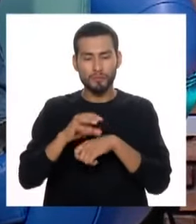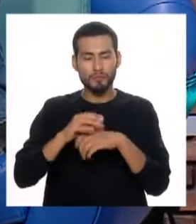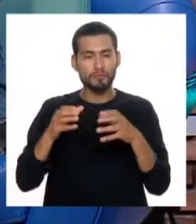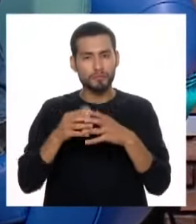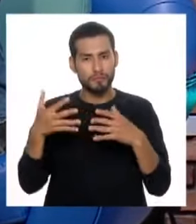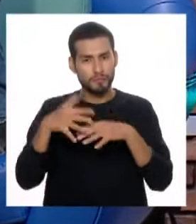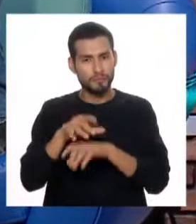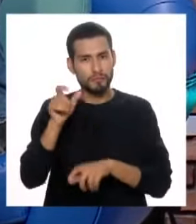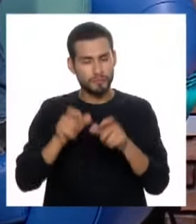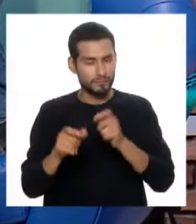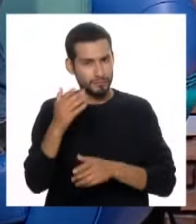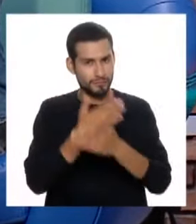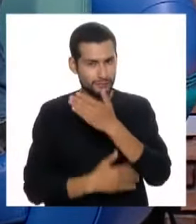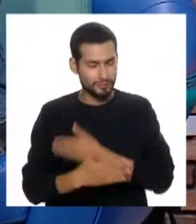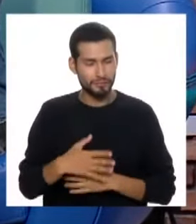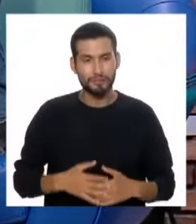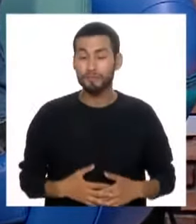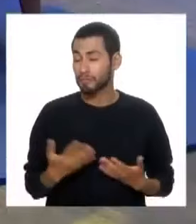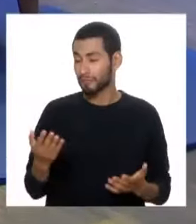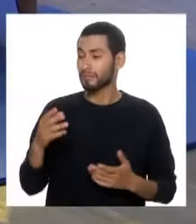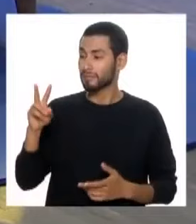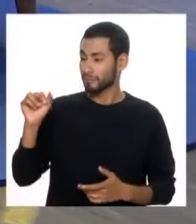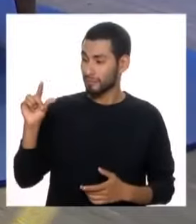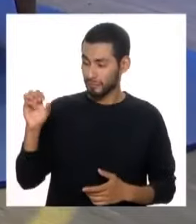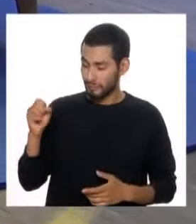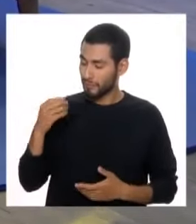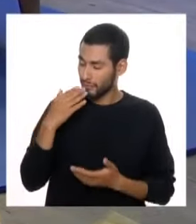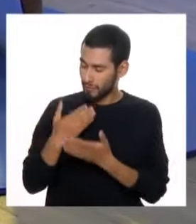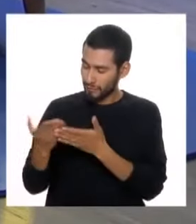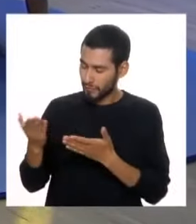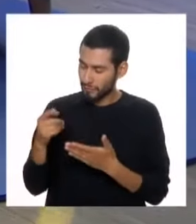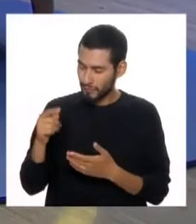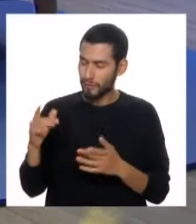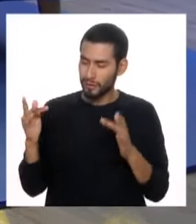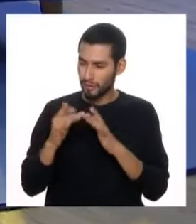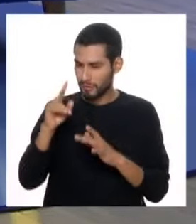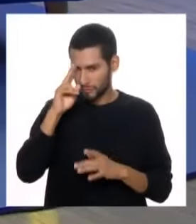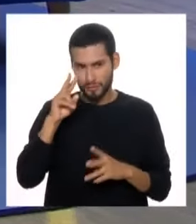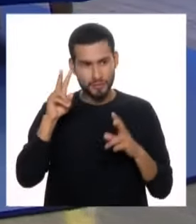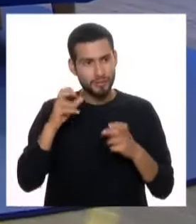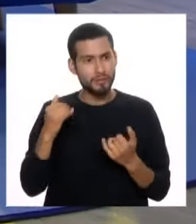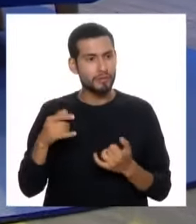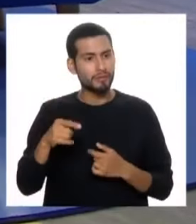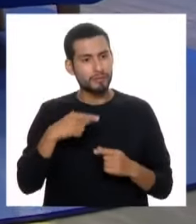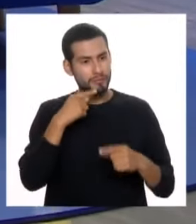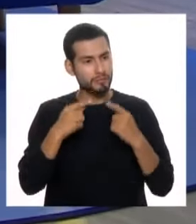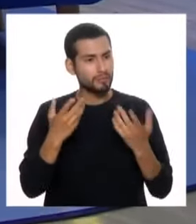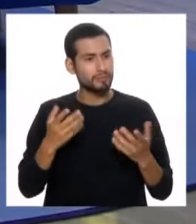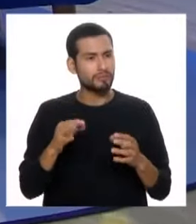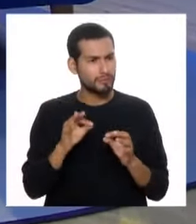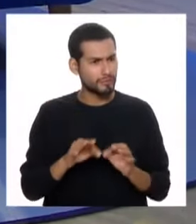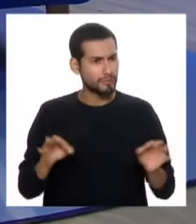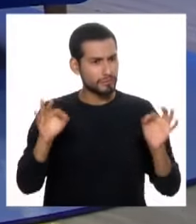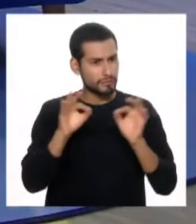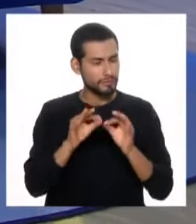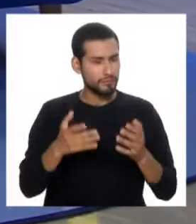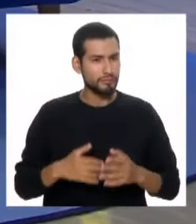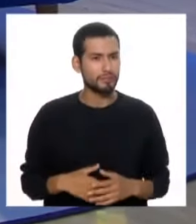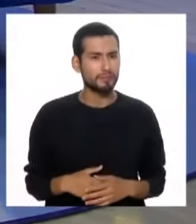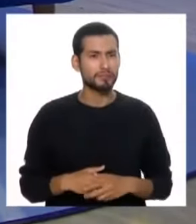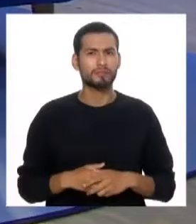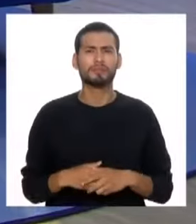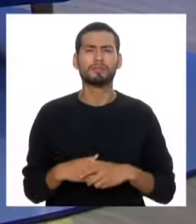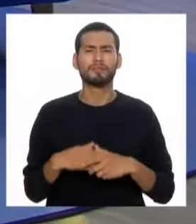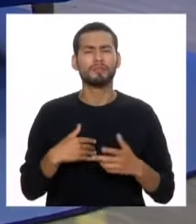Persona con Discapacidad. Doctor Vargas, bienvenido a Conecta Perú y para hablar de ese tema, como decía Christopher, tan importante. Y